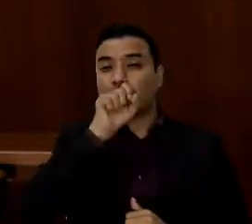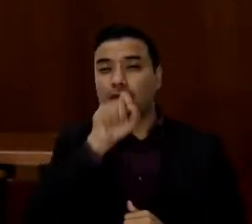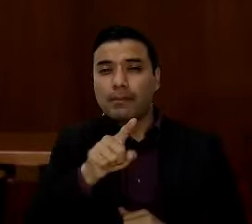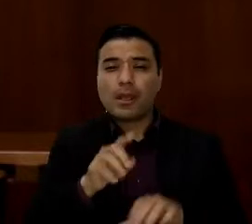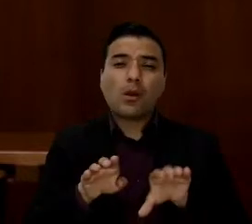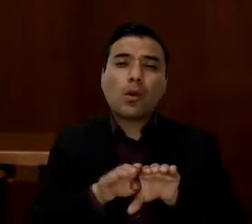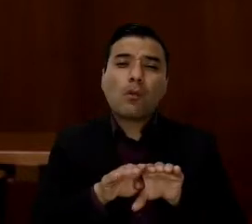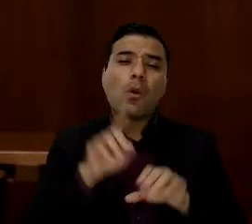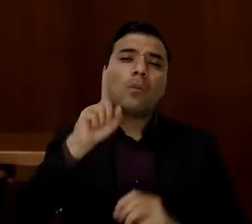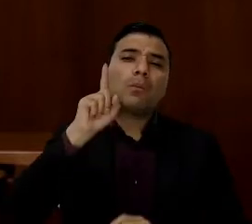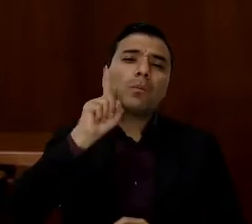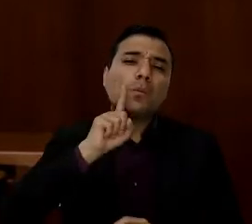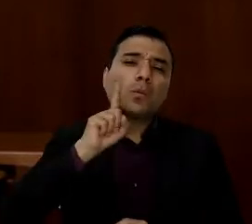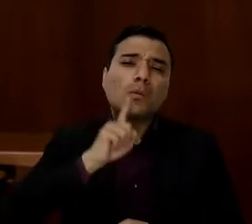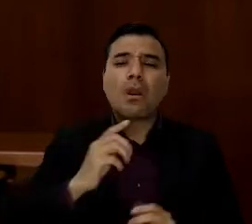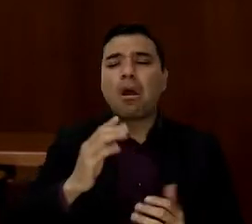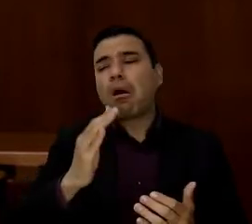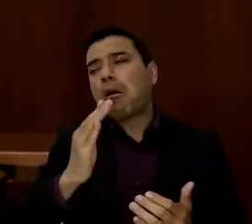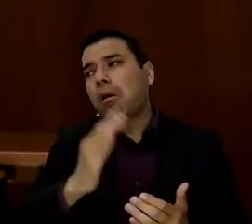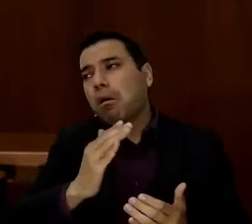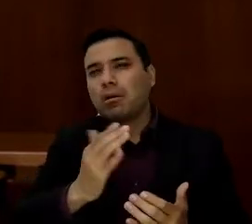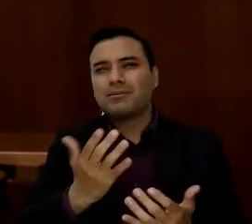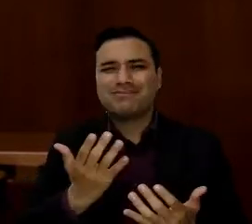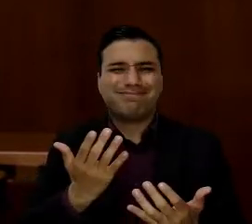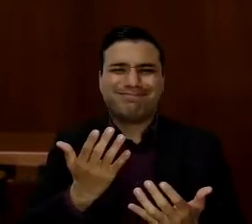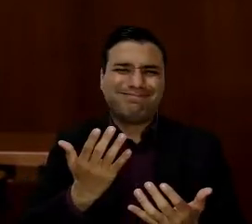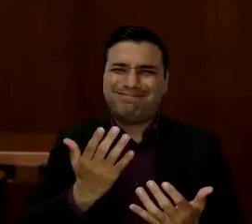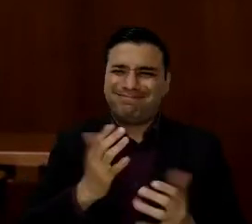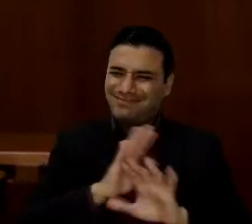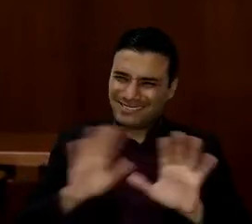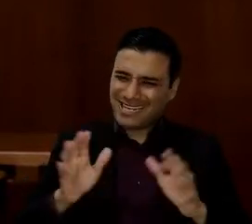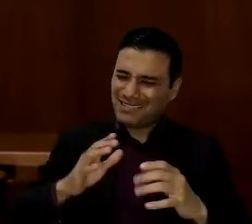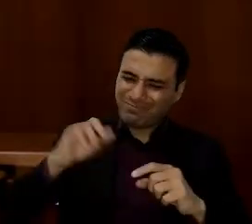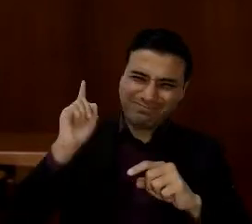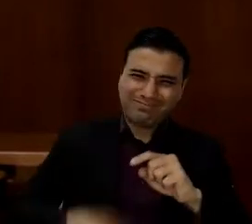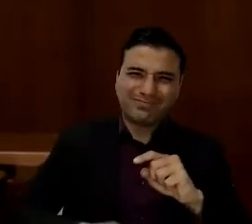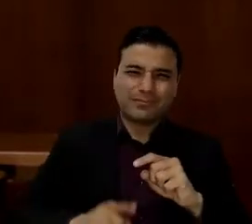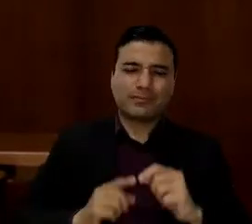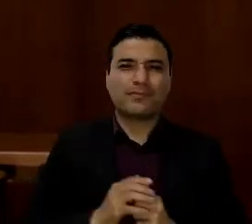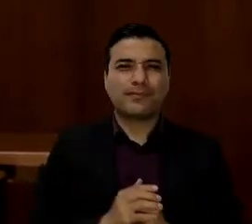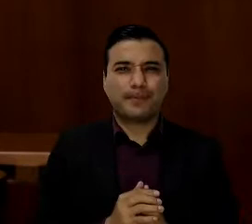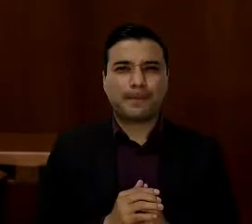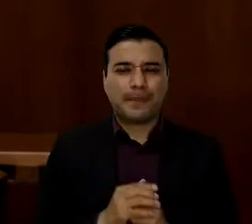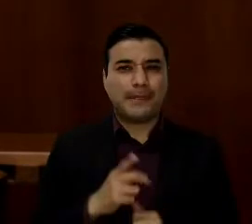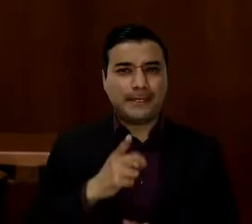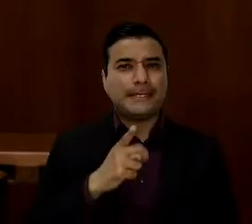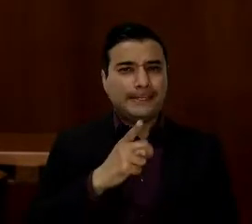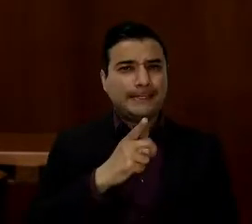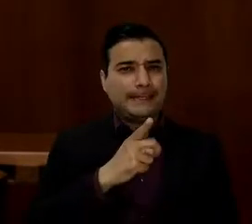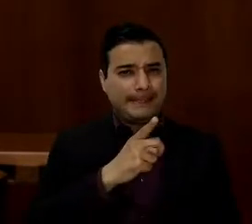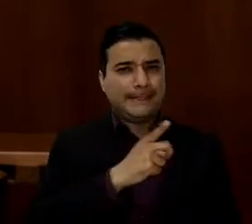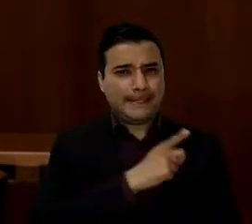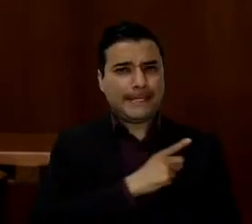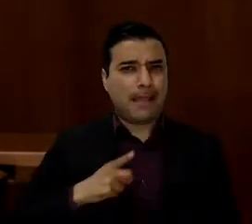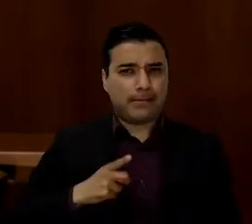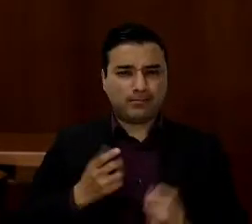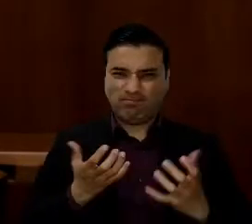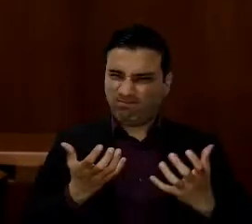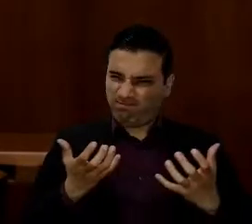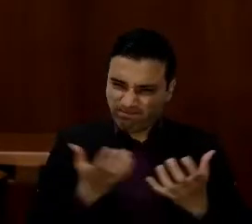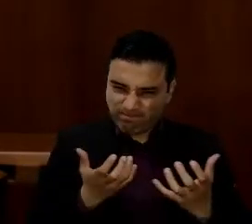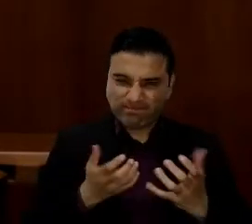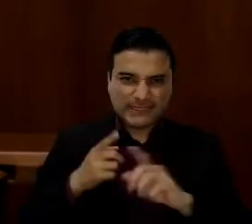es del todo imprescindible que se hagan realidad mediante diversas